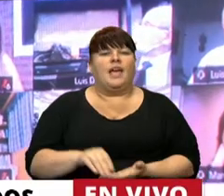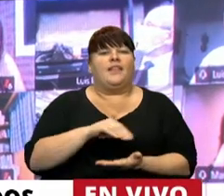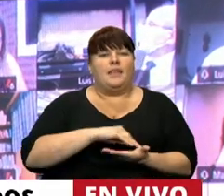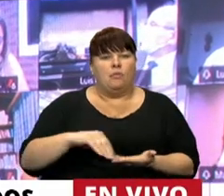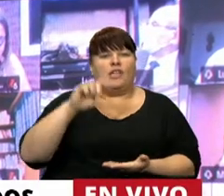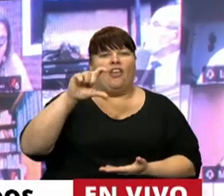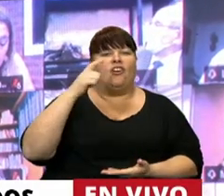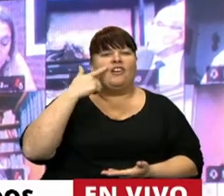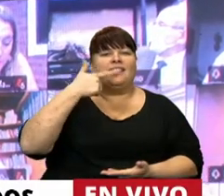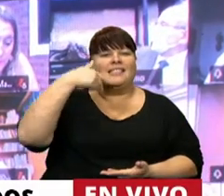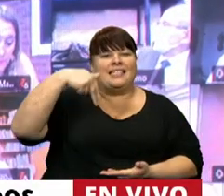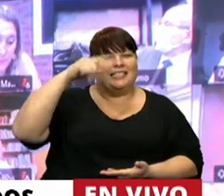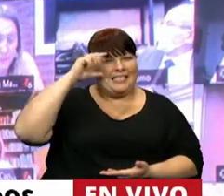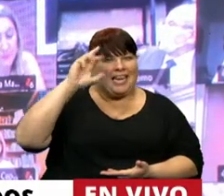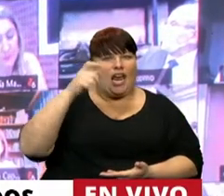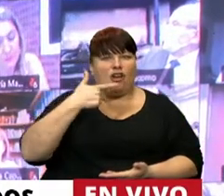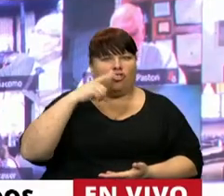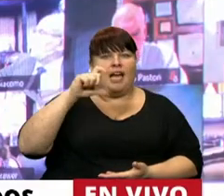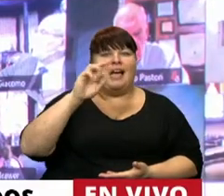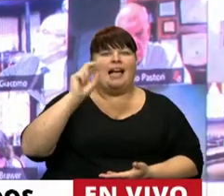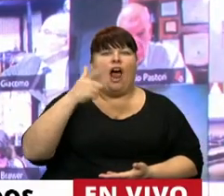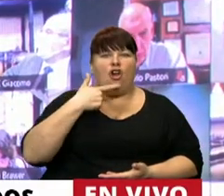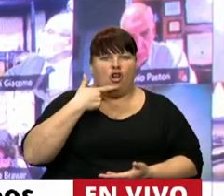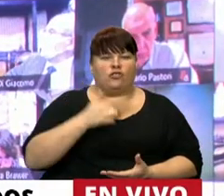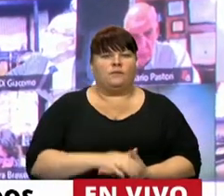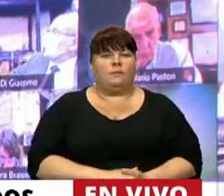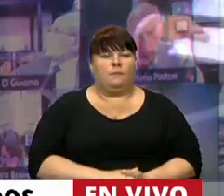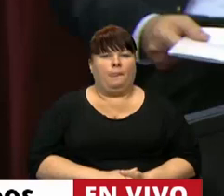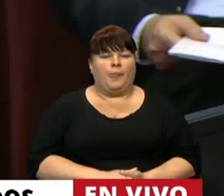Diputado Cisneros Carlos.